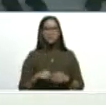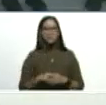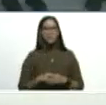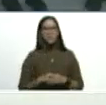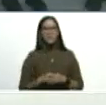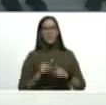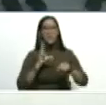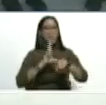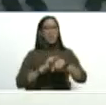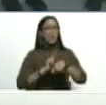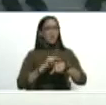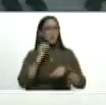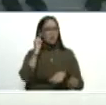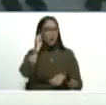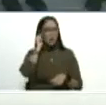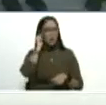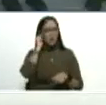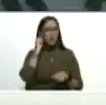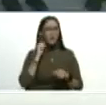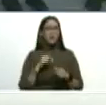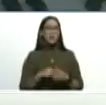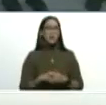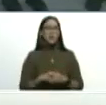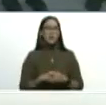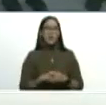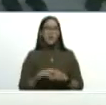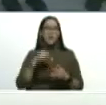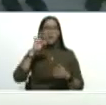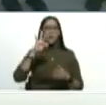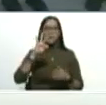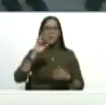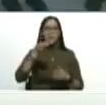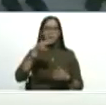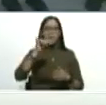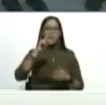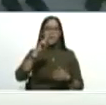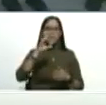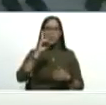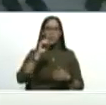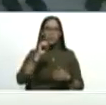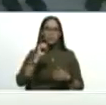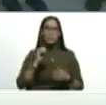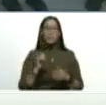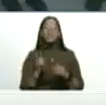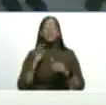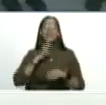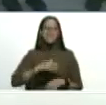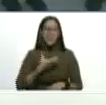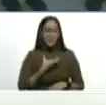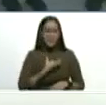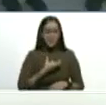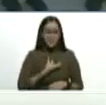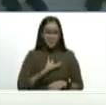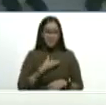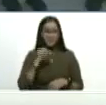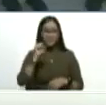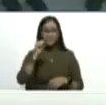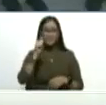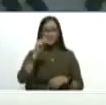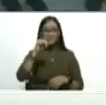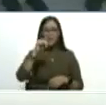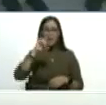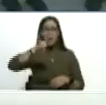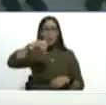doctora Liafran Figueredo, está el alcalde de San Juan de Capistrano,